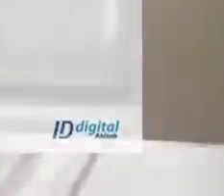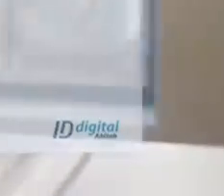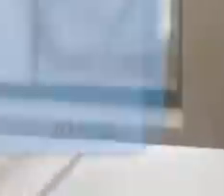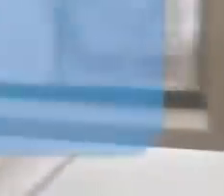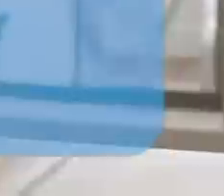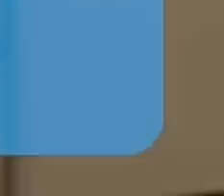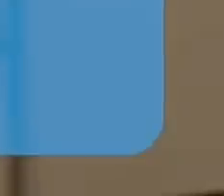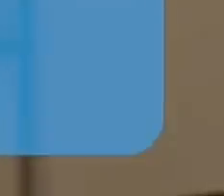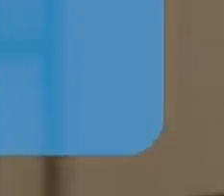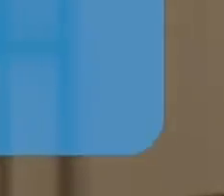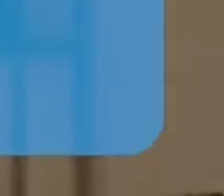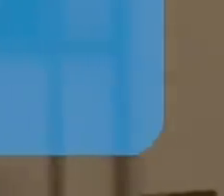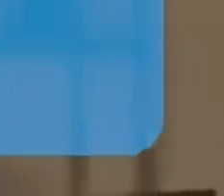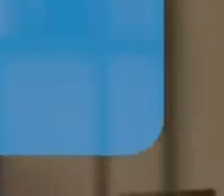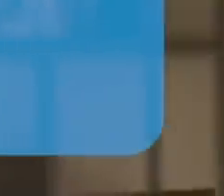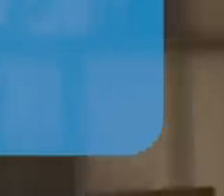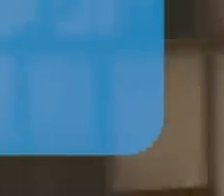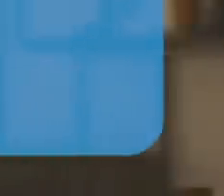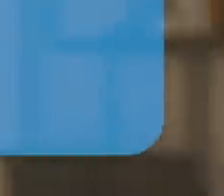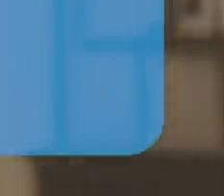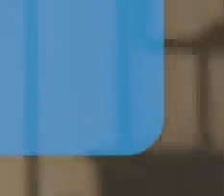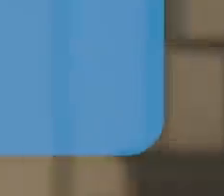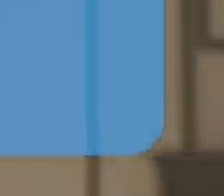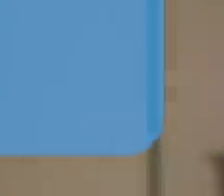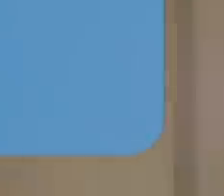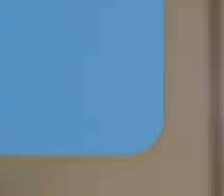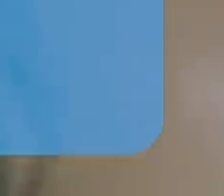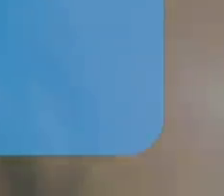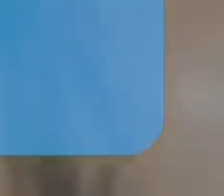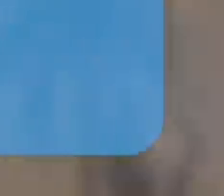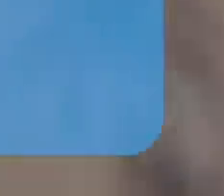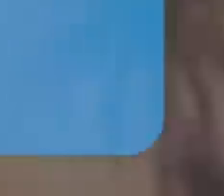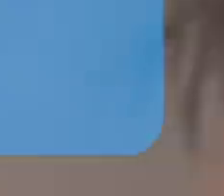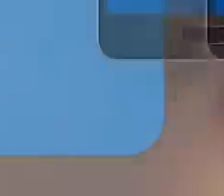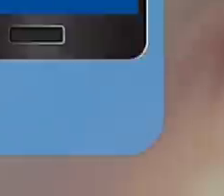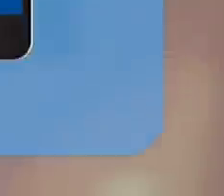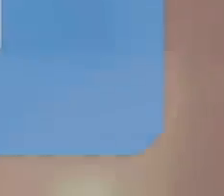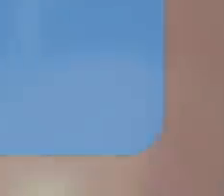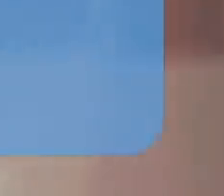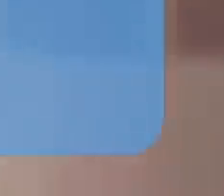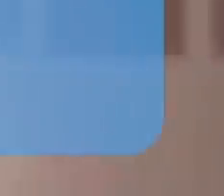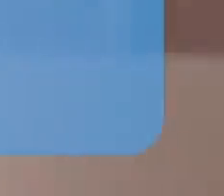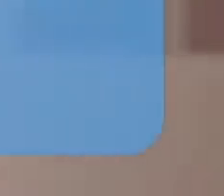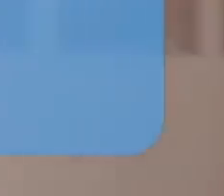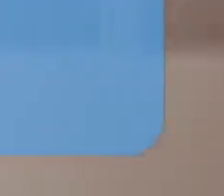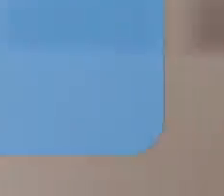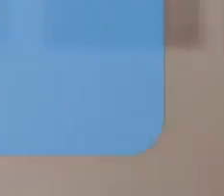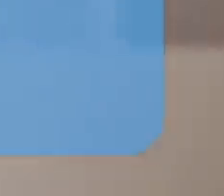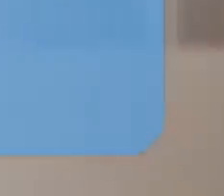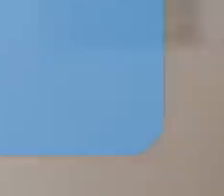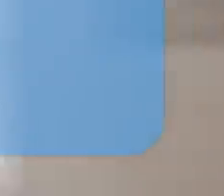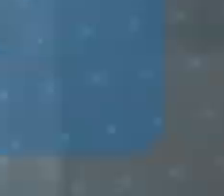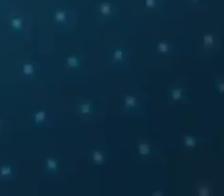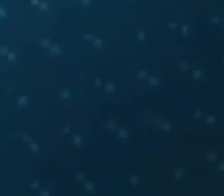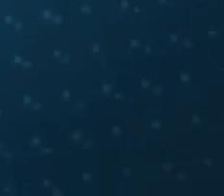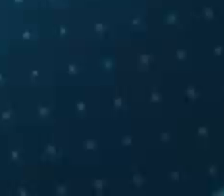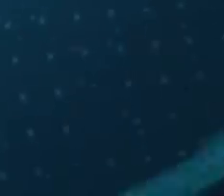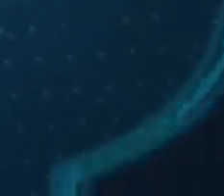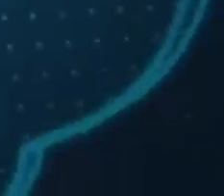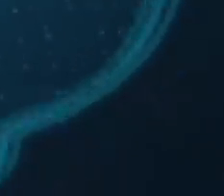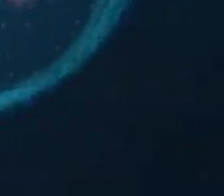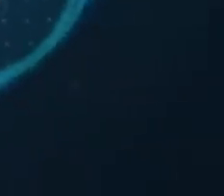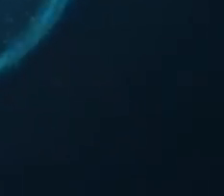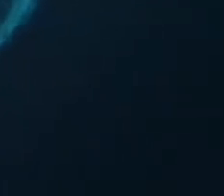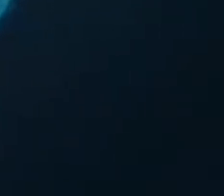firma presencial, garantizando que todos son quienes dicen ser. Solicitala sin costo en nuestra web e identificate por única vez